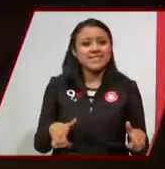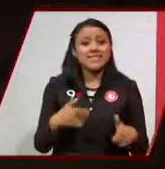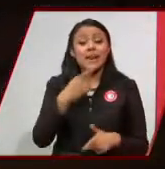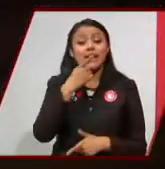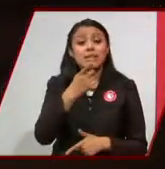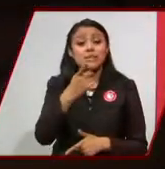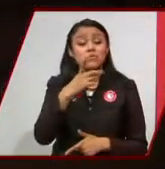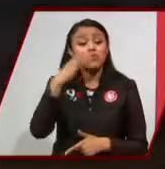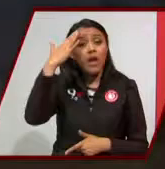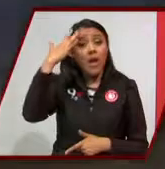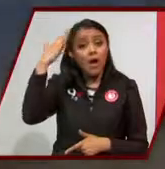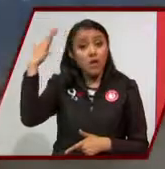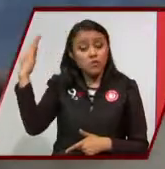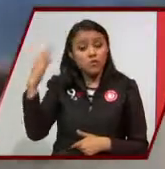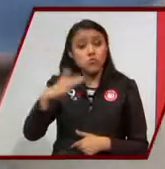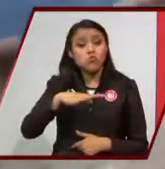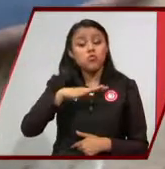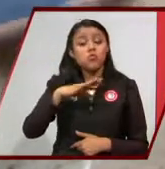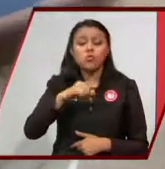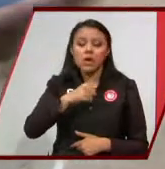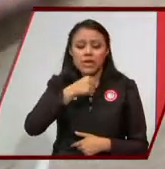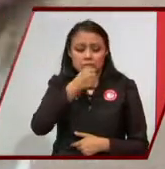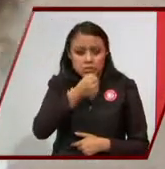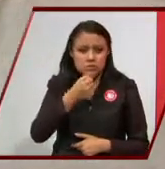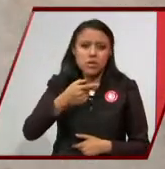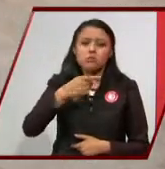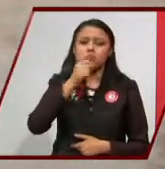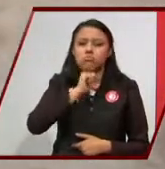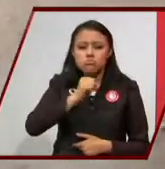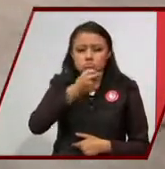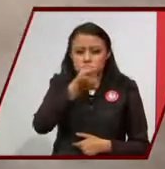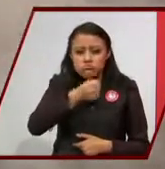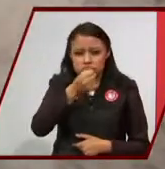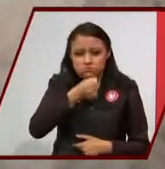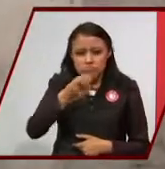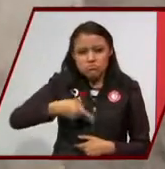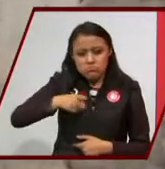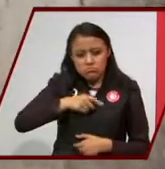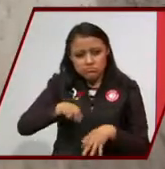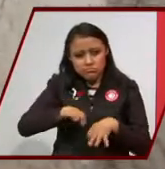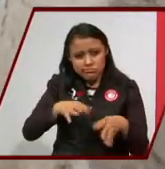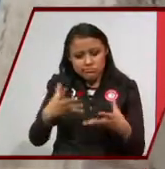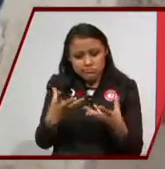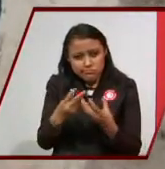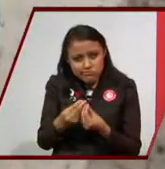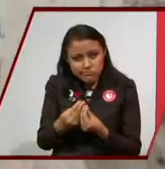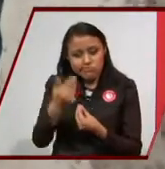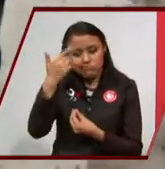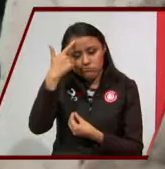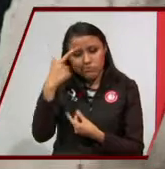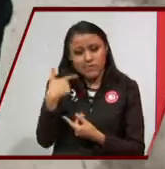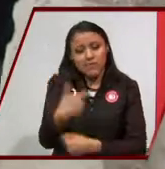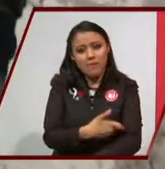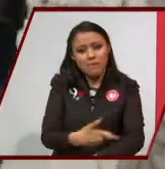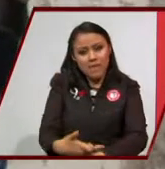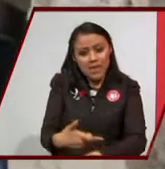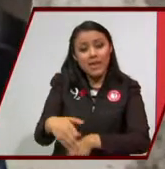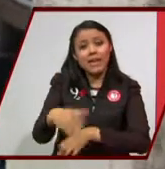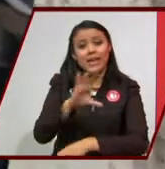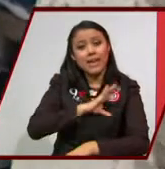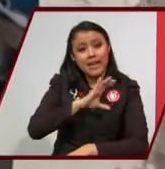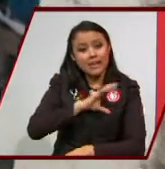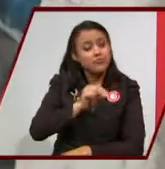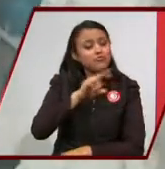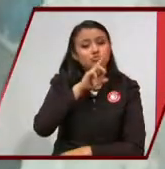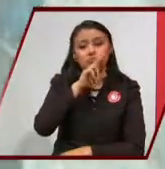Dicen que un adulto mayor debe disfrutar de lo que trabajó durante años, en compañía de sus hijos y seres queridos, sin